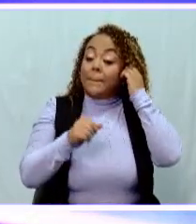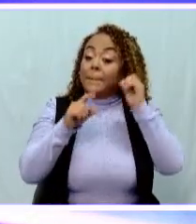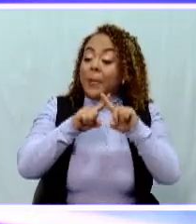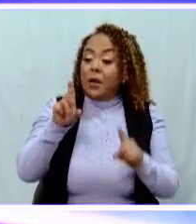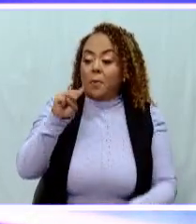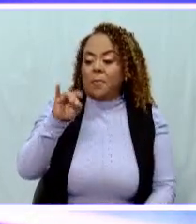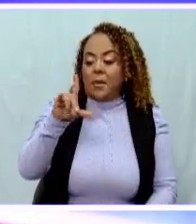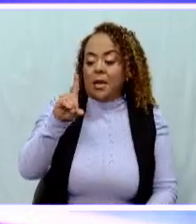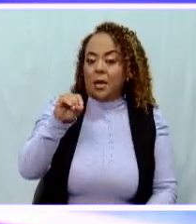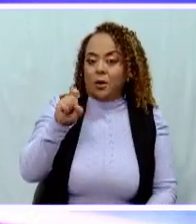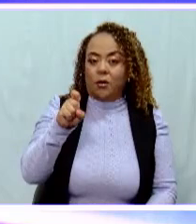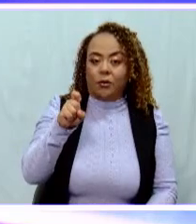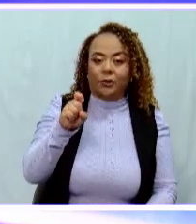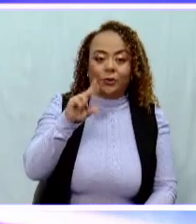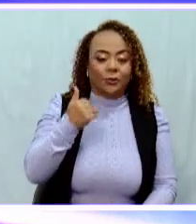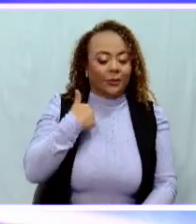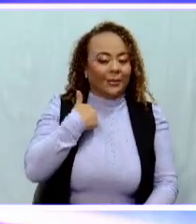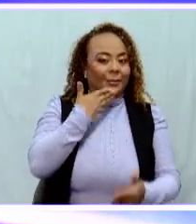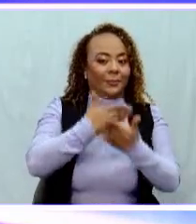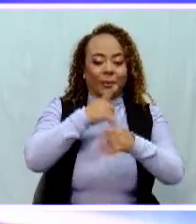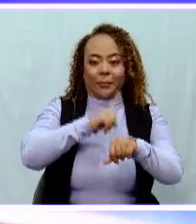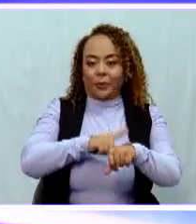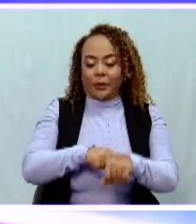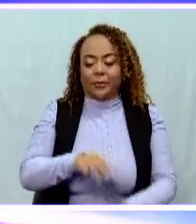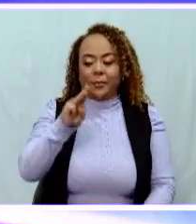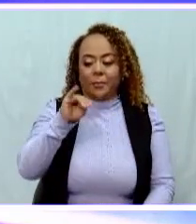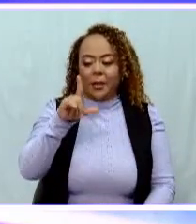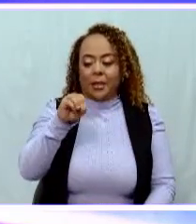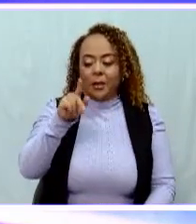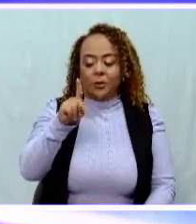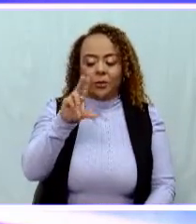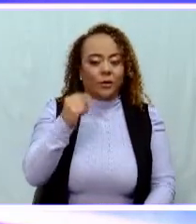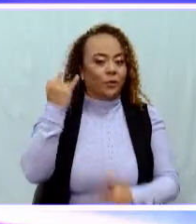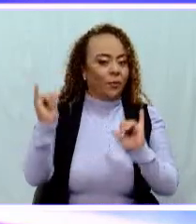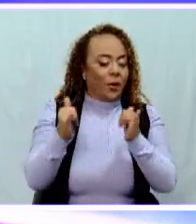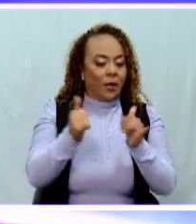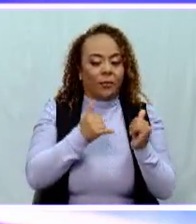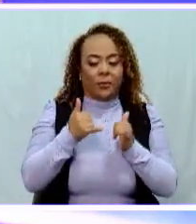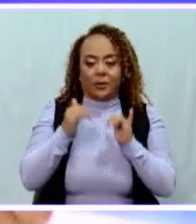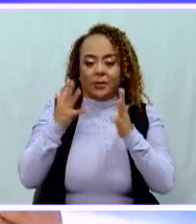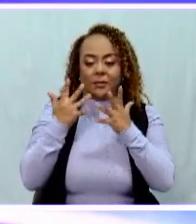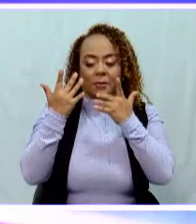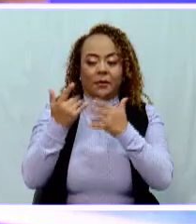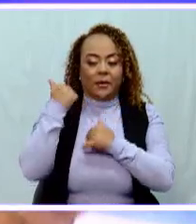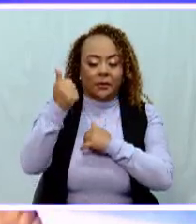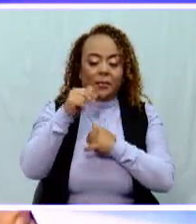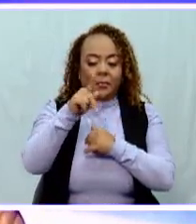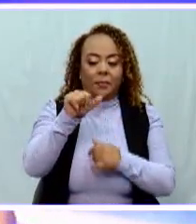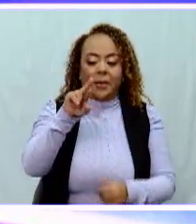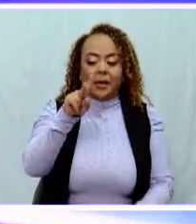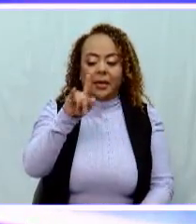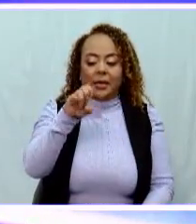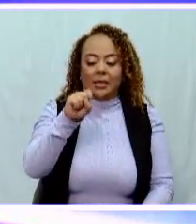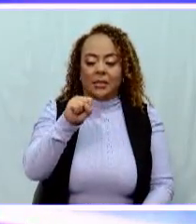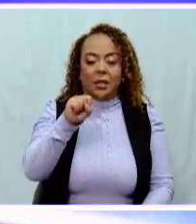mi log no pasa un buen momento y mi log no ha sido el jugador que esperaba elence después parkings no te genera